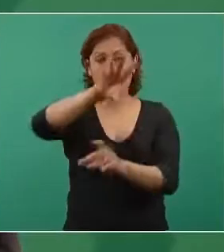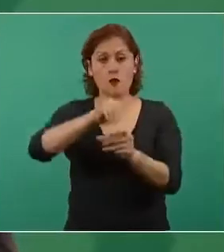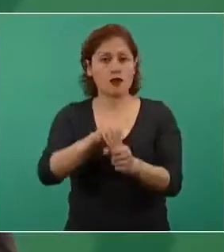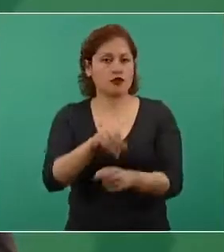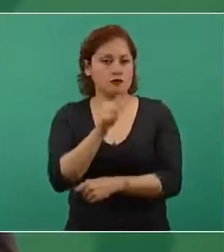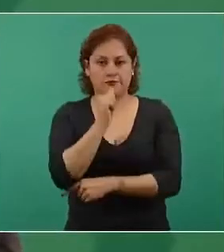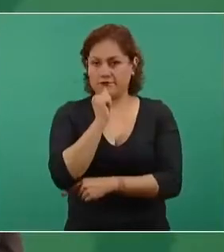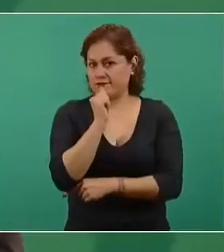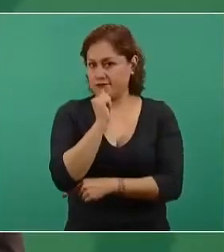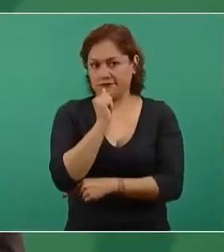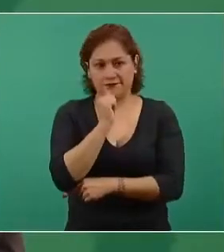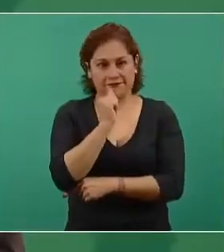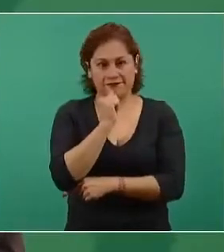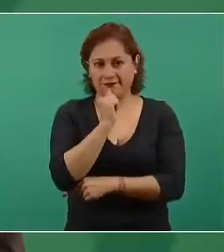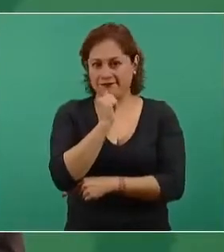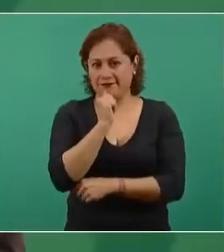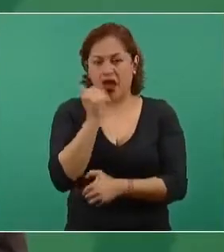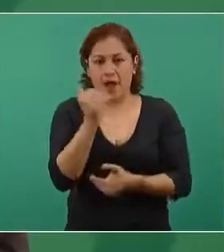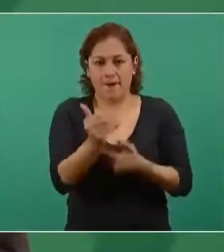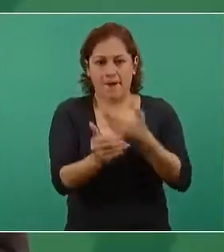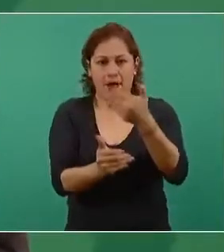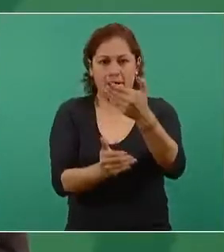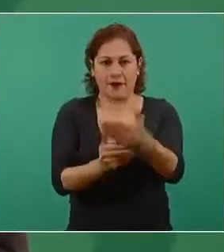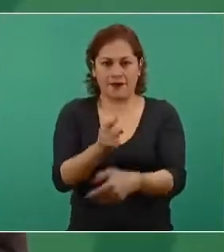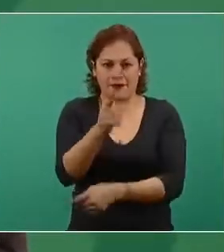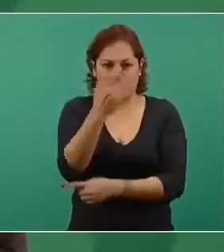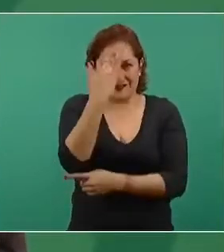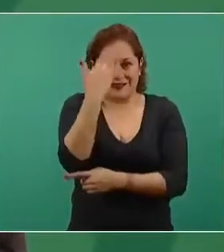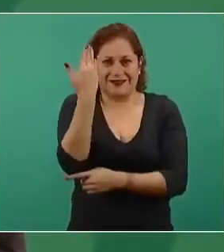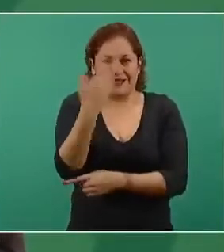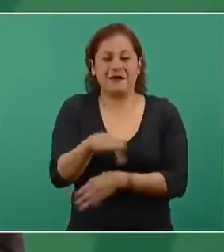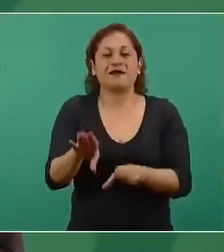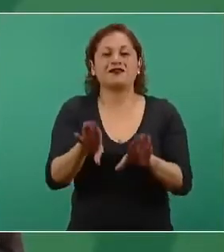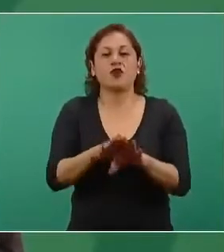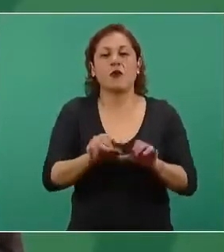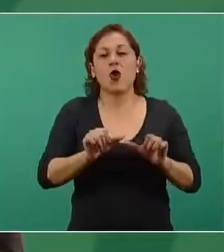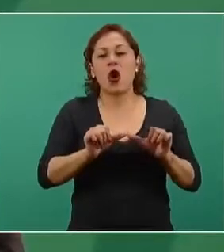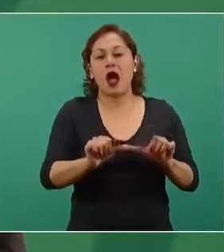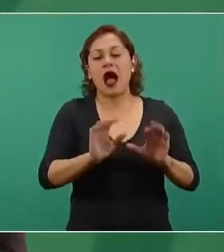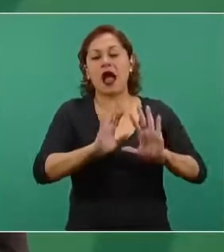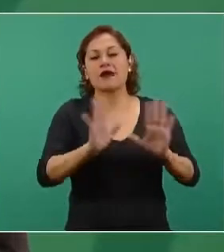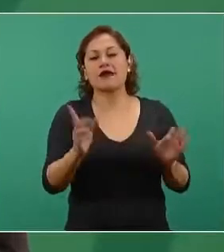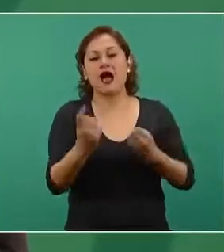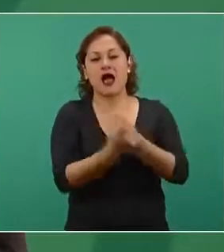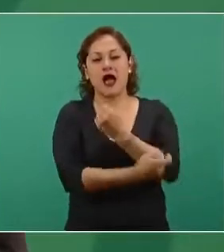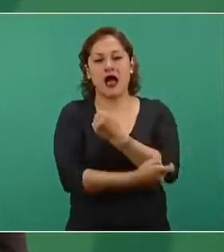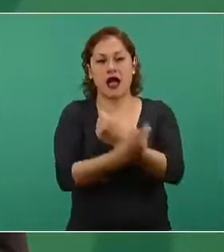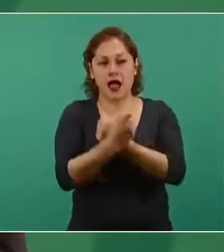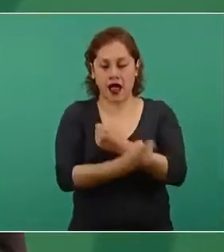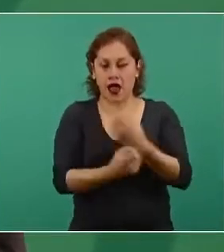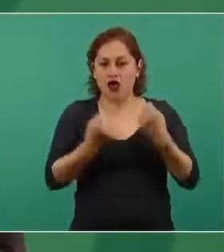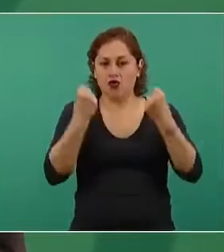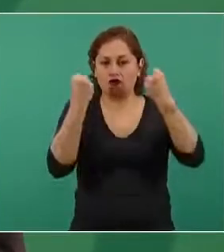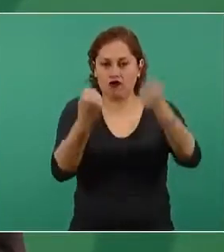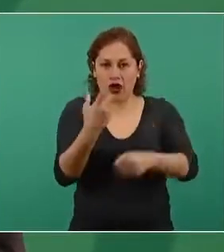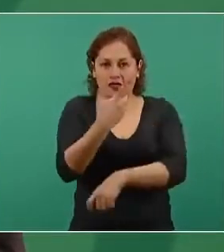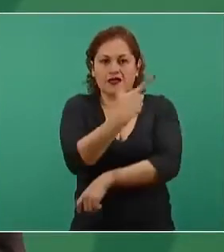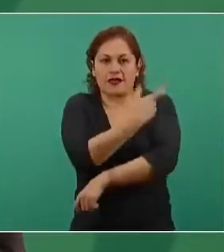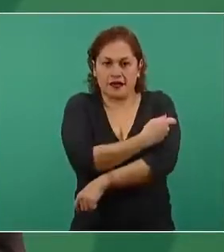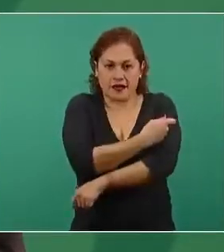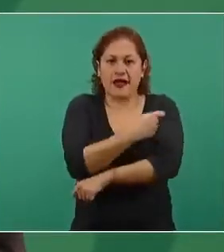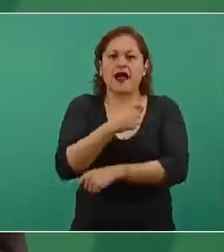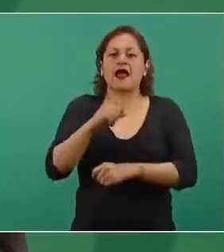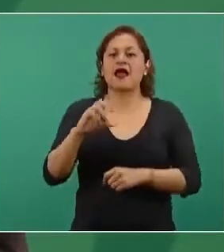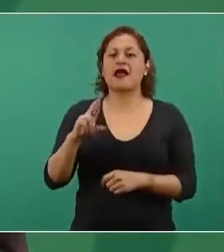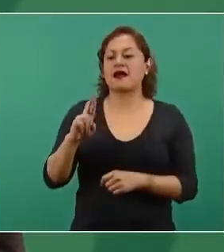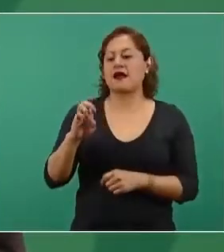poder tener una protección de rebaño, que también ya se ha comentado en momentos anteriores por el propio doctor Gatell, el doctor Alomía, el